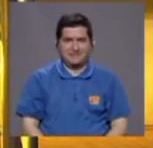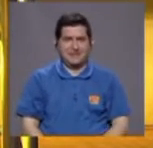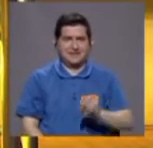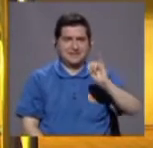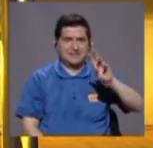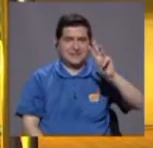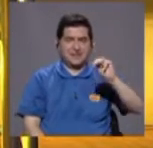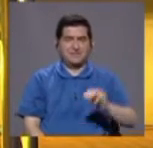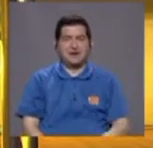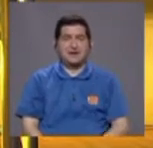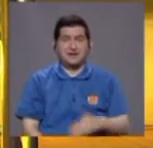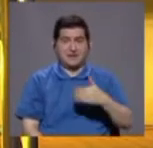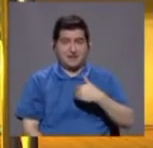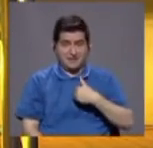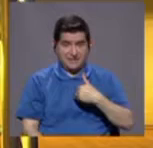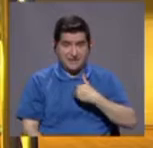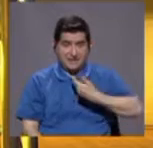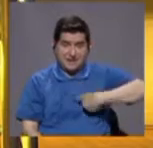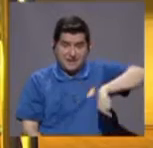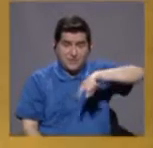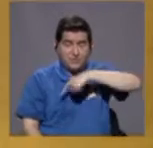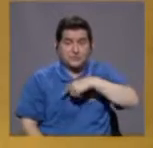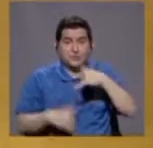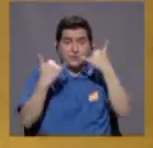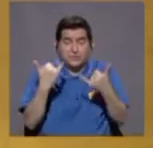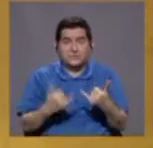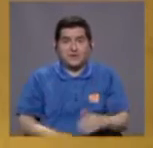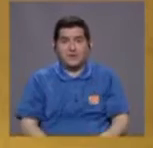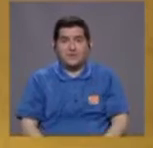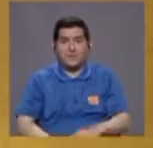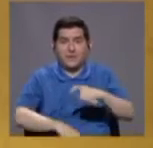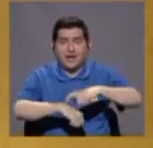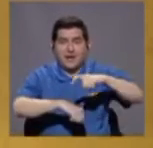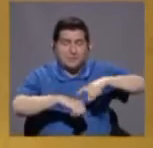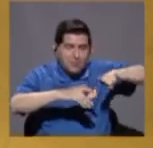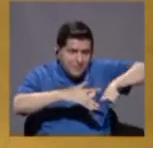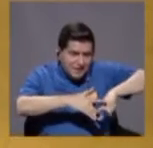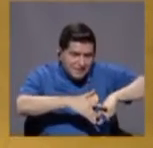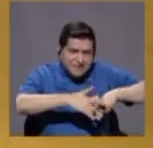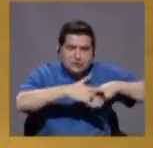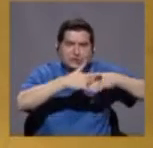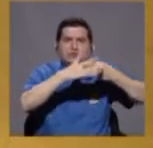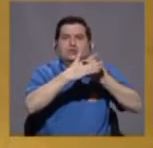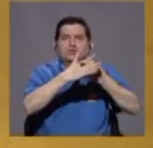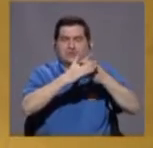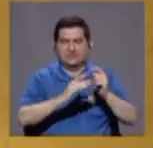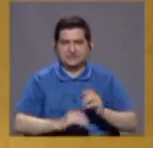quedan, estamos en los momentos del inicio de